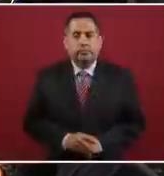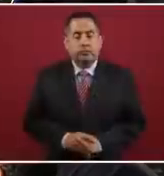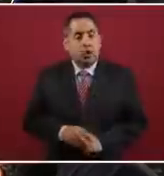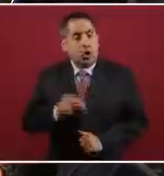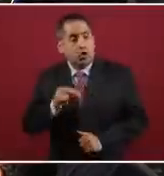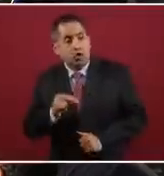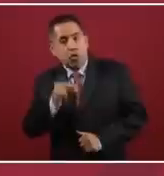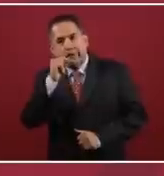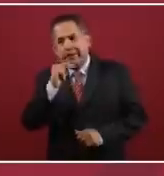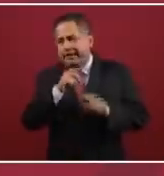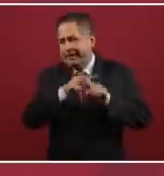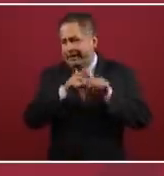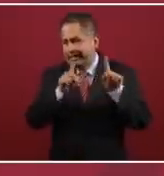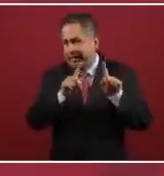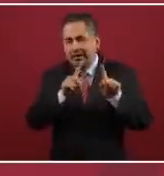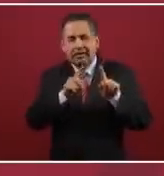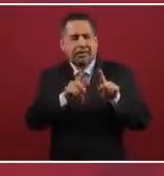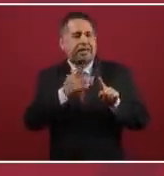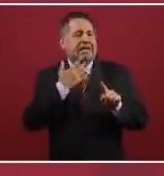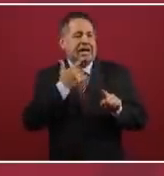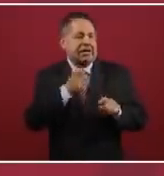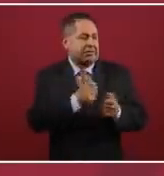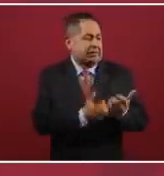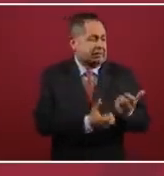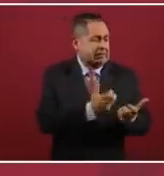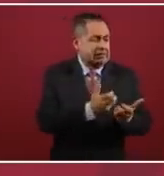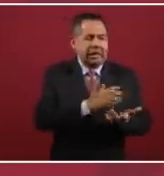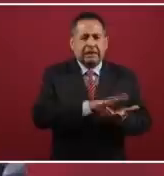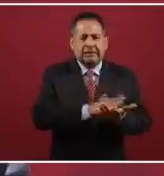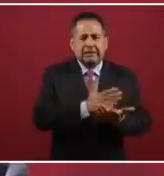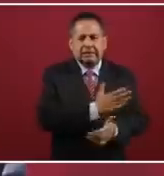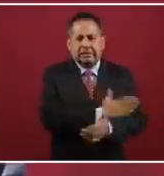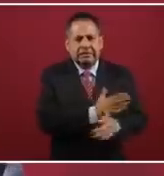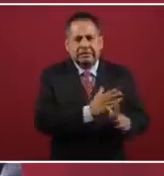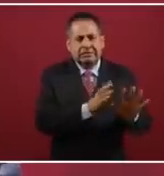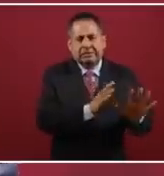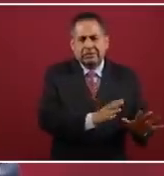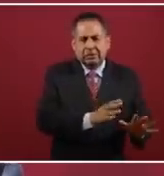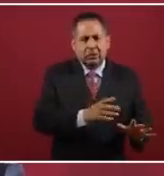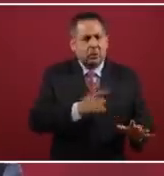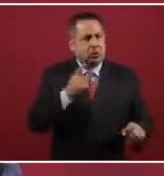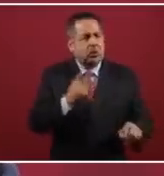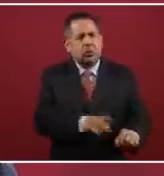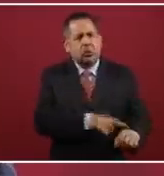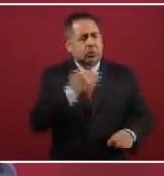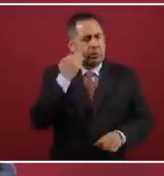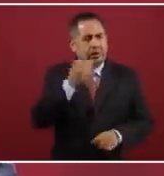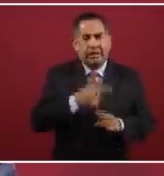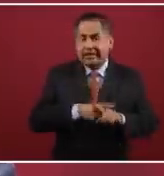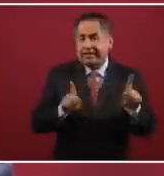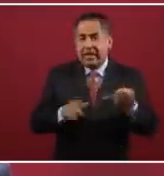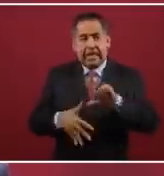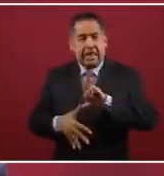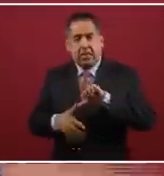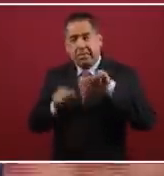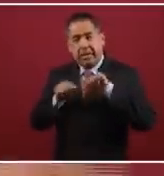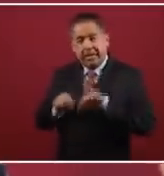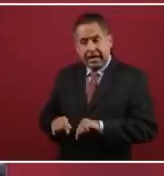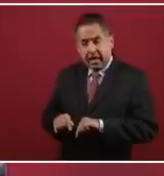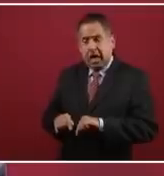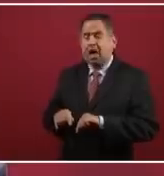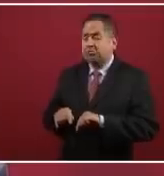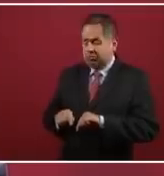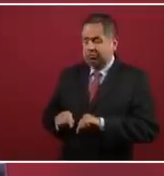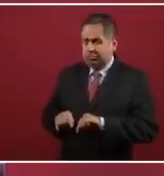el gas LP para prender la leña y asar la carne los fines de semana y les dura un tanque todo el año. Es